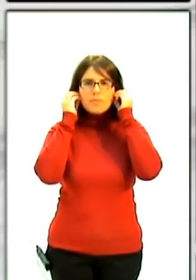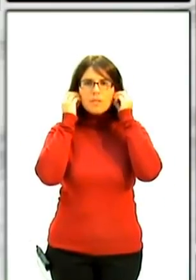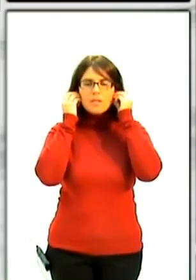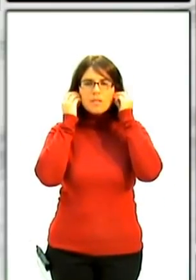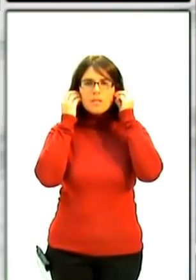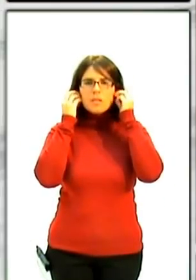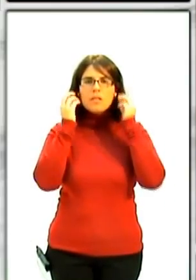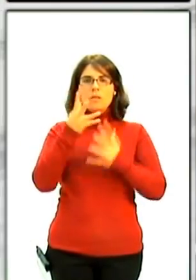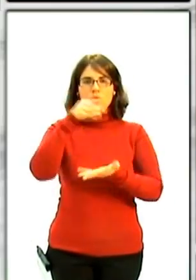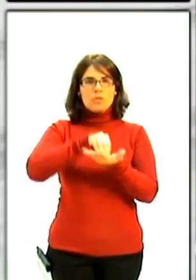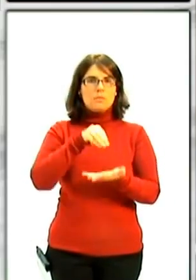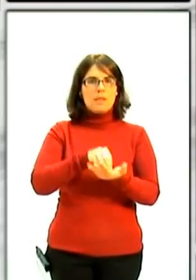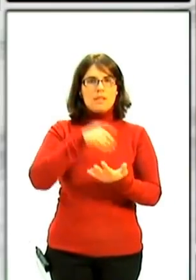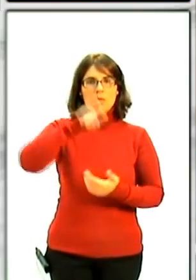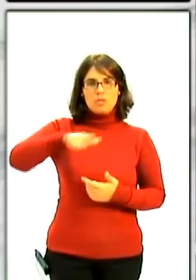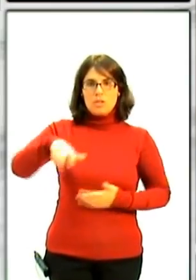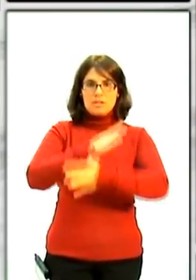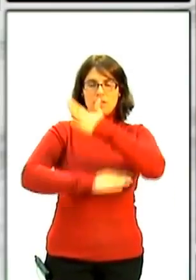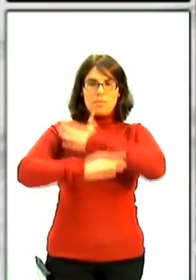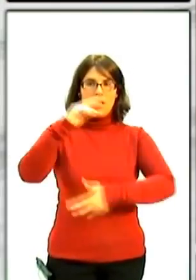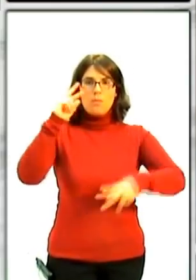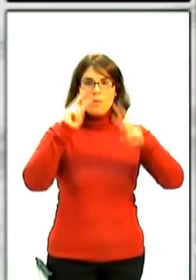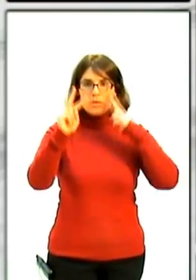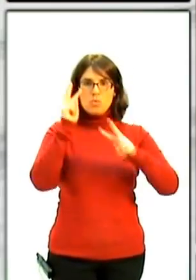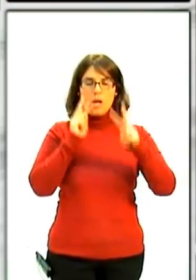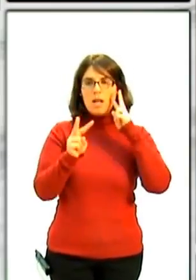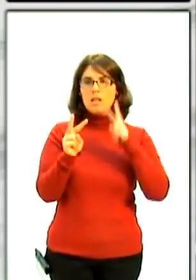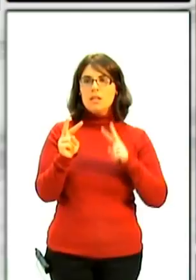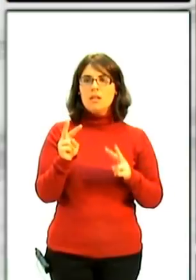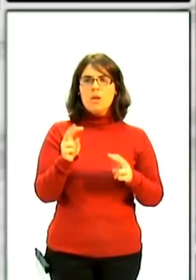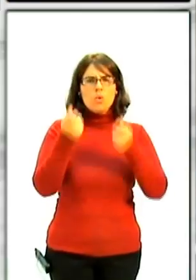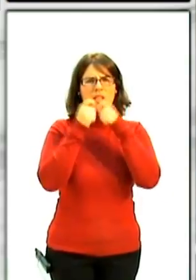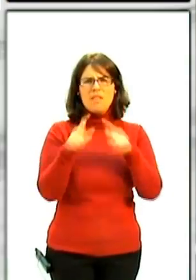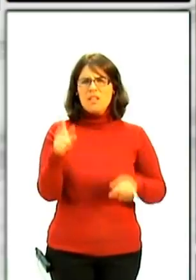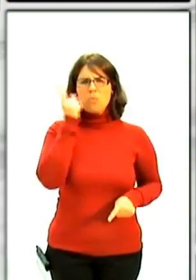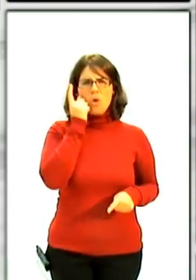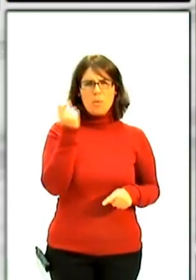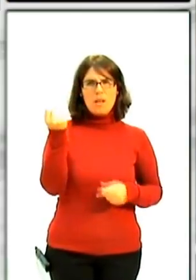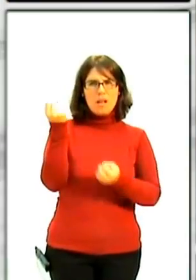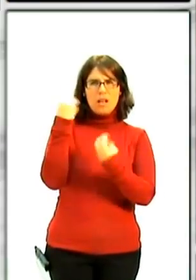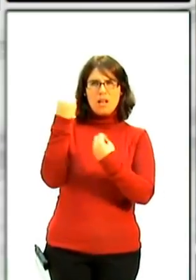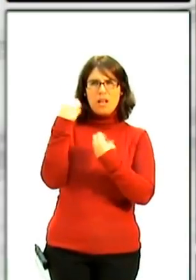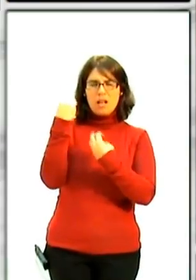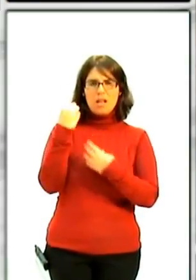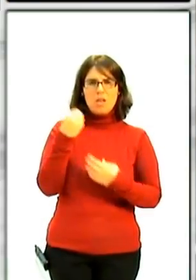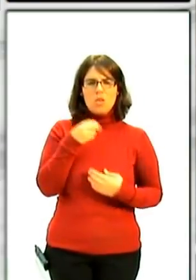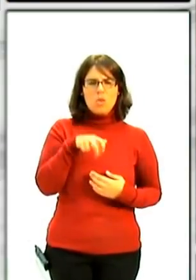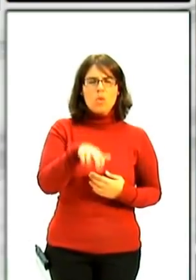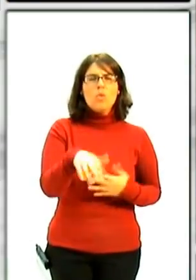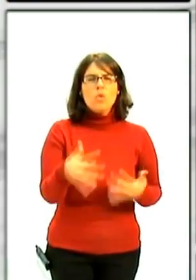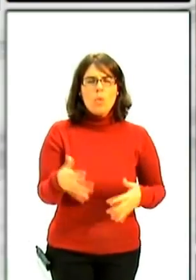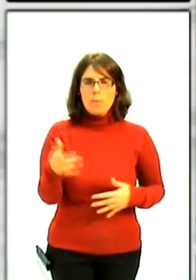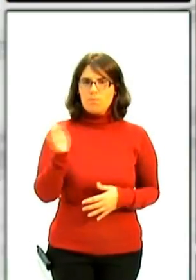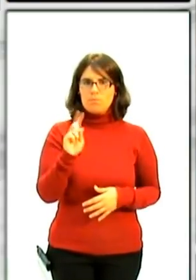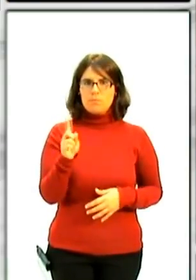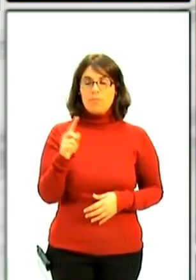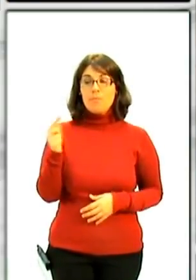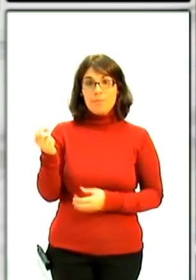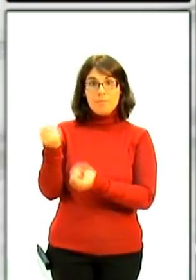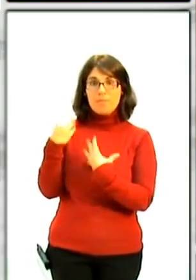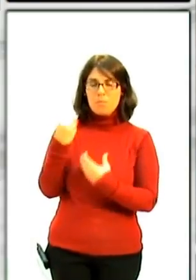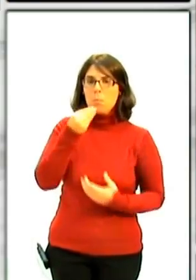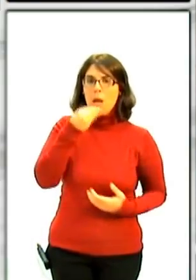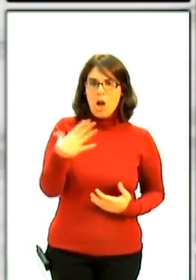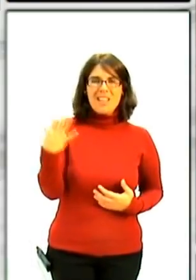con personas con discapacidad visual no necesitan exactamente que el móvil les diga por dónde exactamente andar, sino que les viene muchísimo